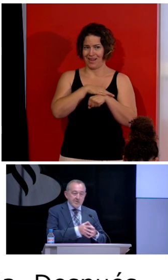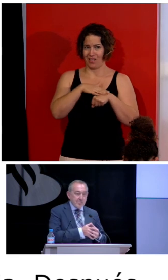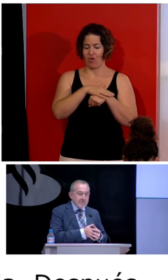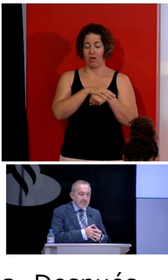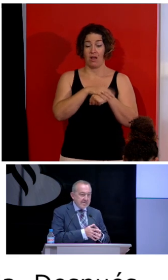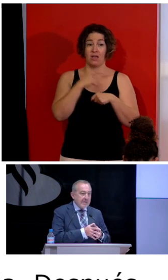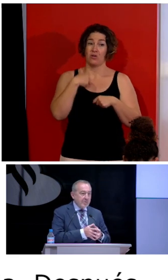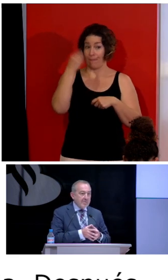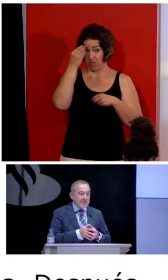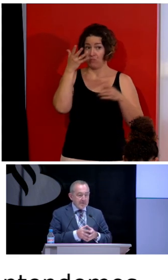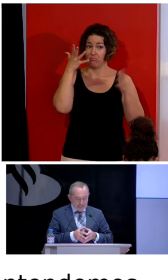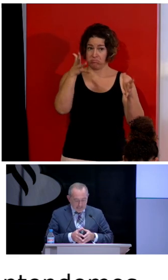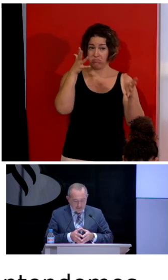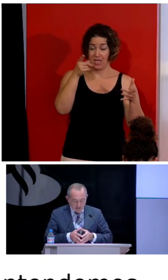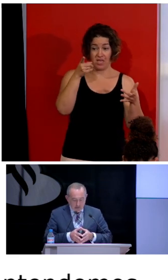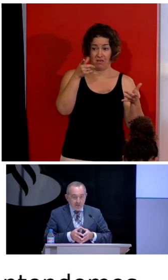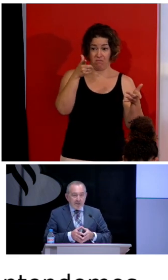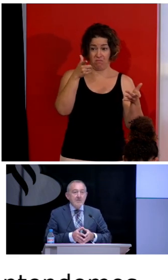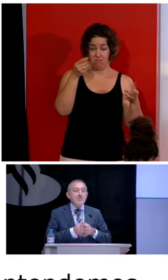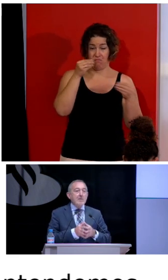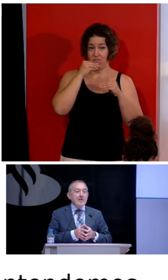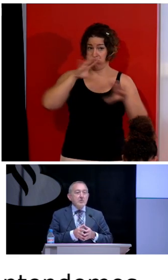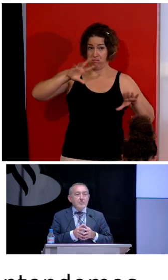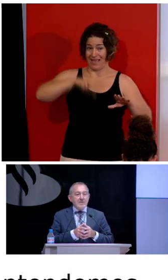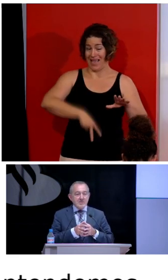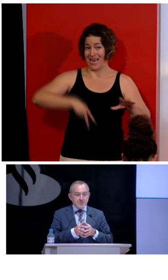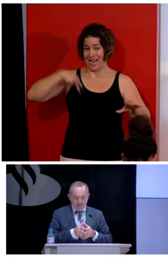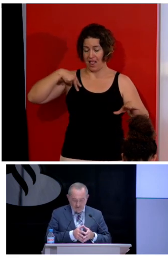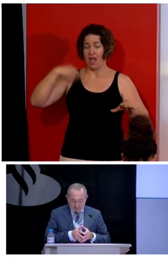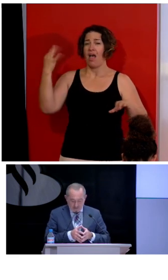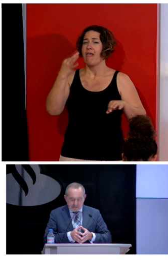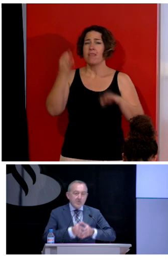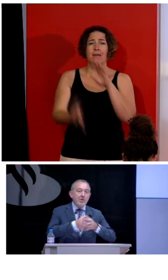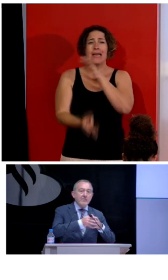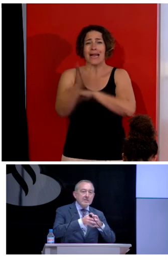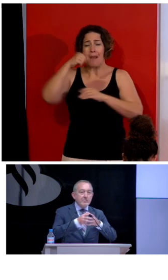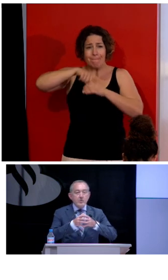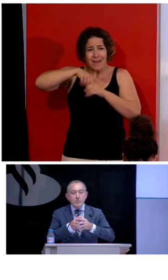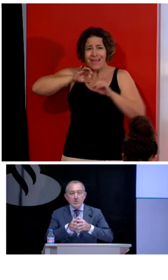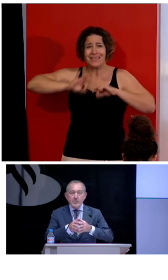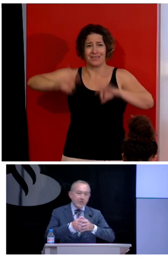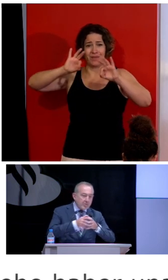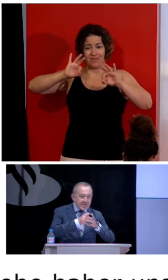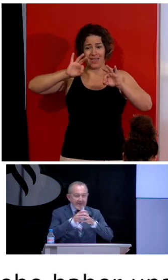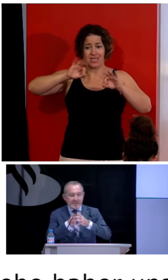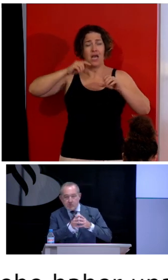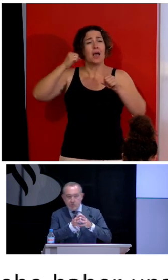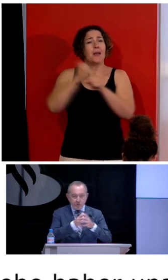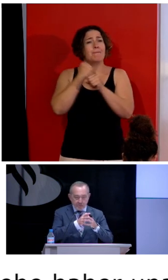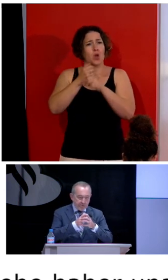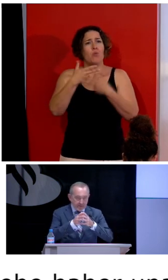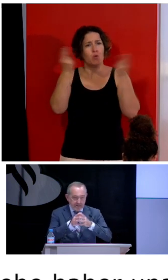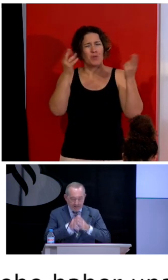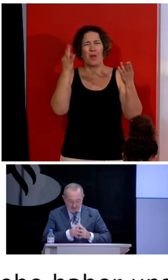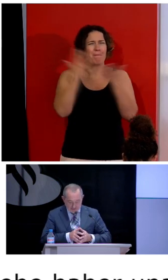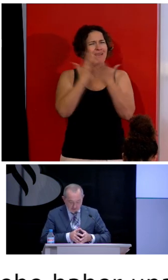que es recomendable y extrapolable a nivel general, que debe haber una creación de plazas específicas dentro de una oferta de empleo público, pero no mezcladas con otro